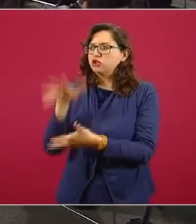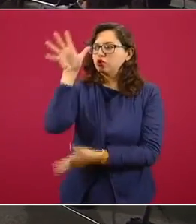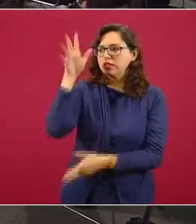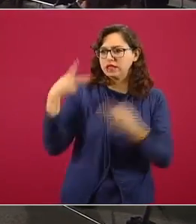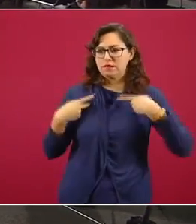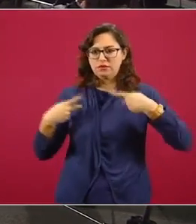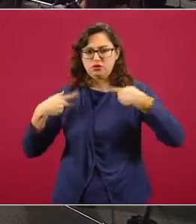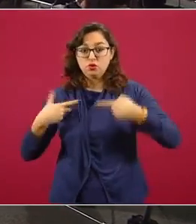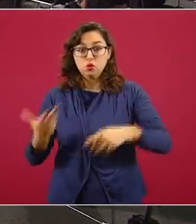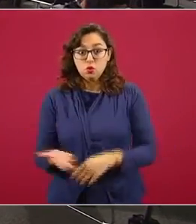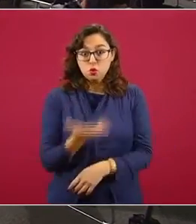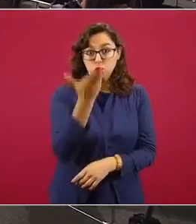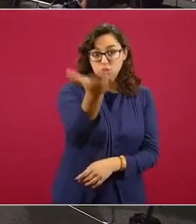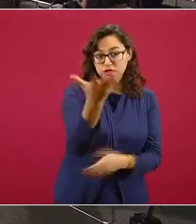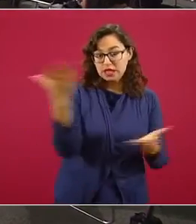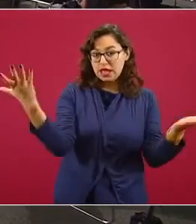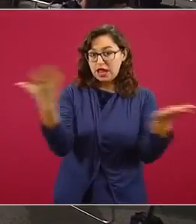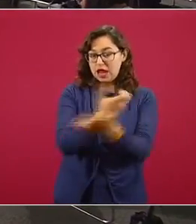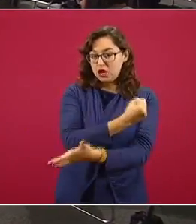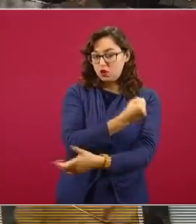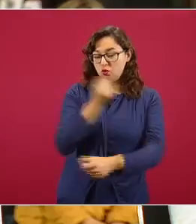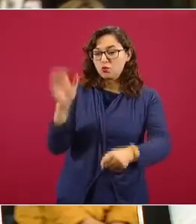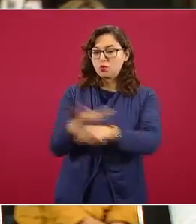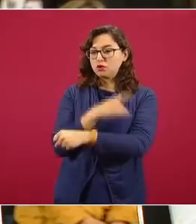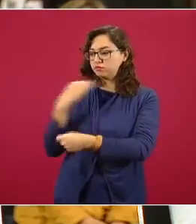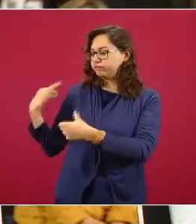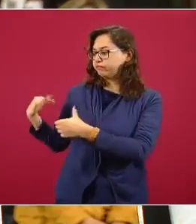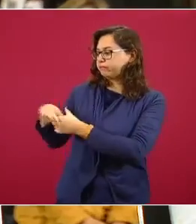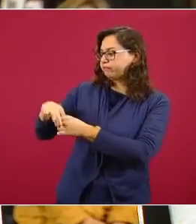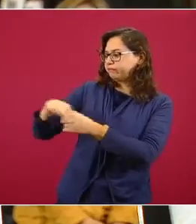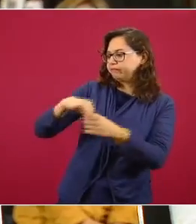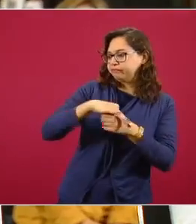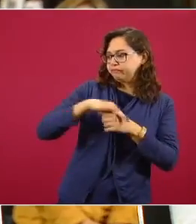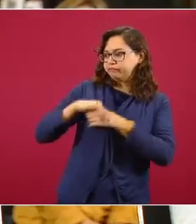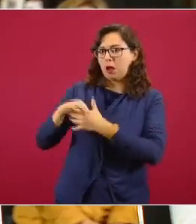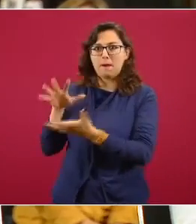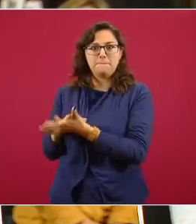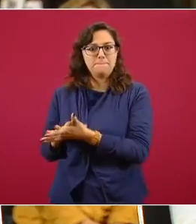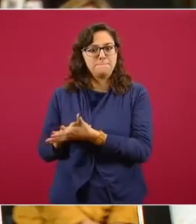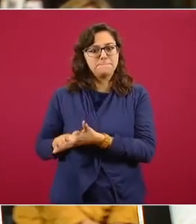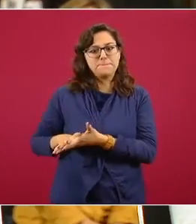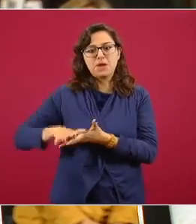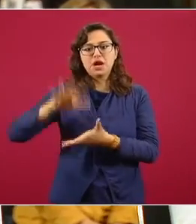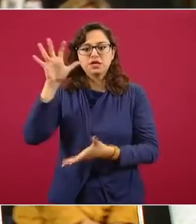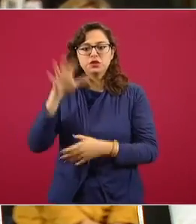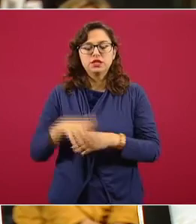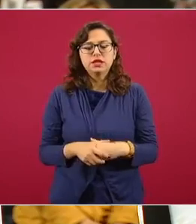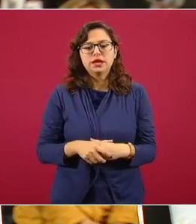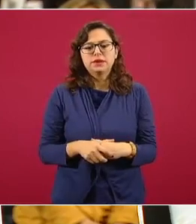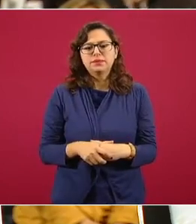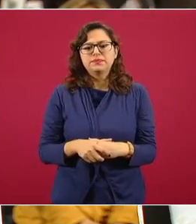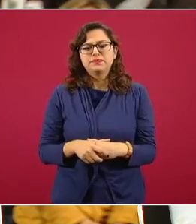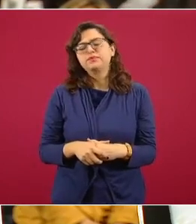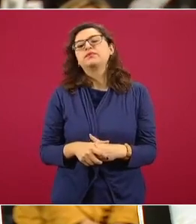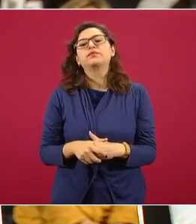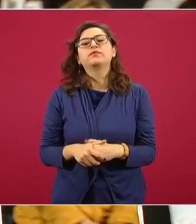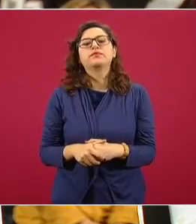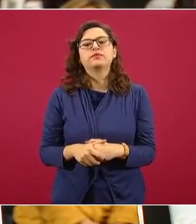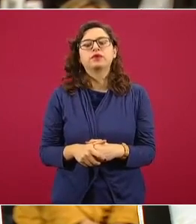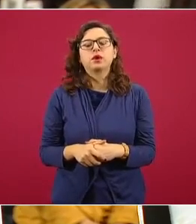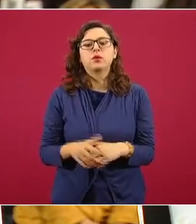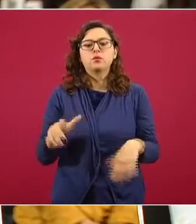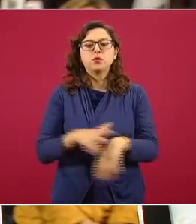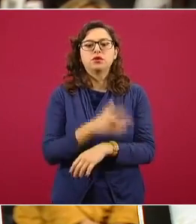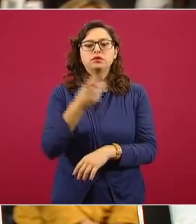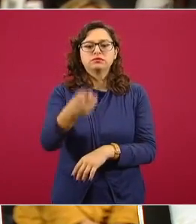a favor, a favor suyo. En consecuencia, señor presidente, me permito citar a un gran ente